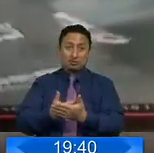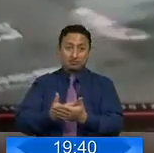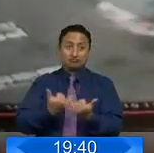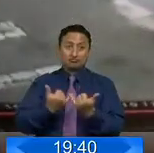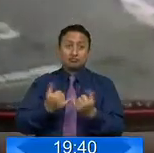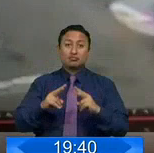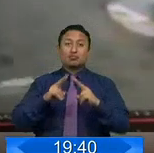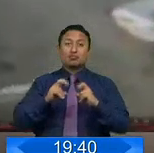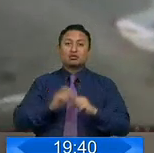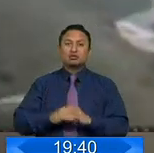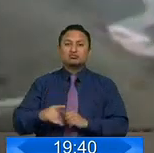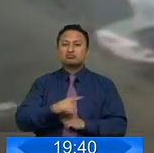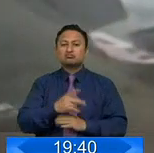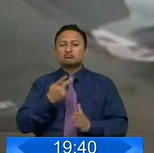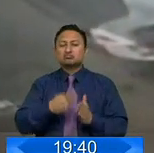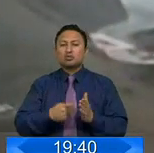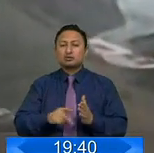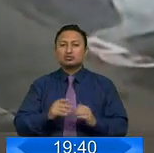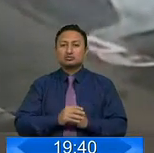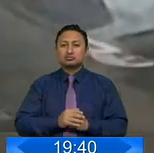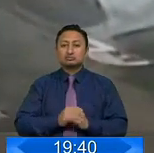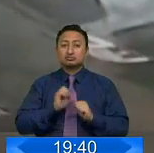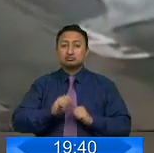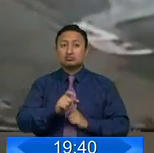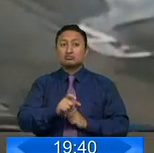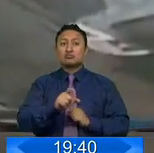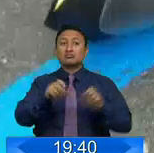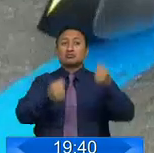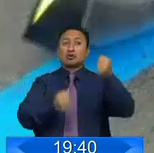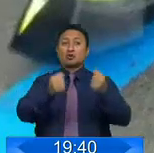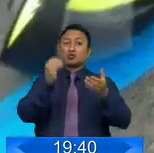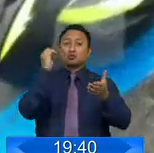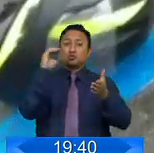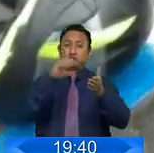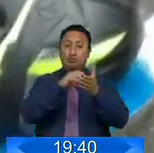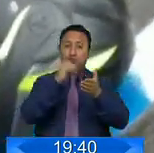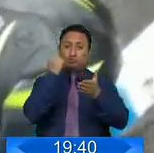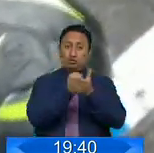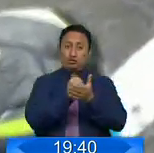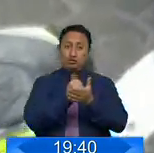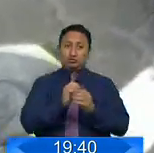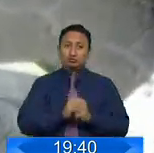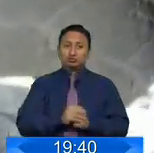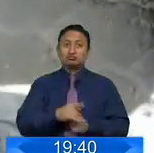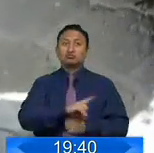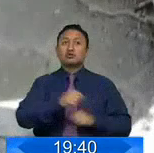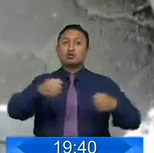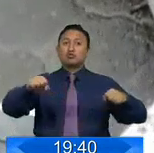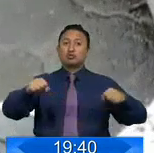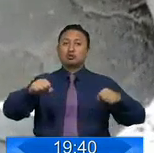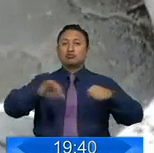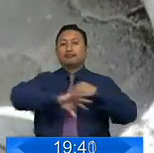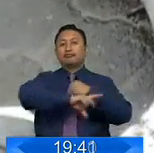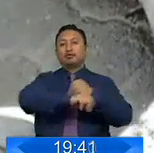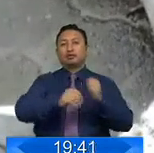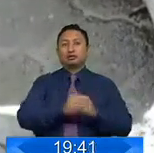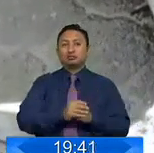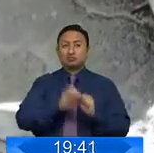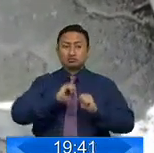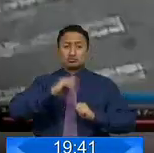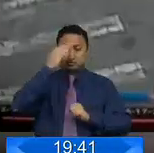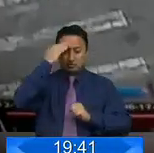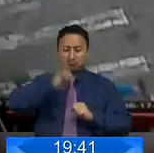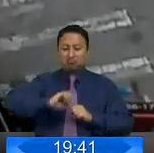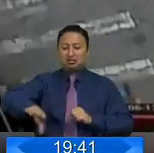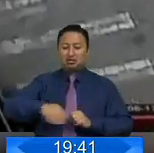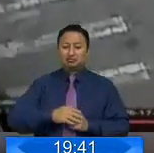en el caso, esperan poder identificar la placa del vehículo. La motocicleta no tenía papeles. Al parecer sabían cómo hacer las cosas